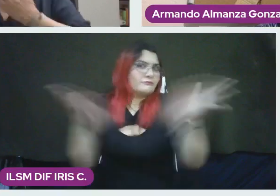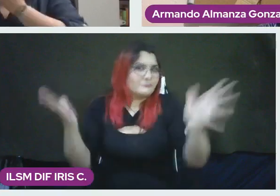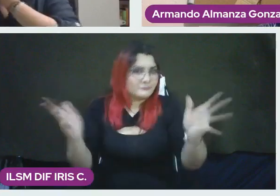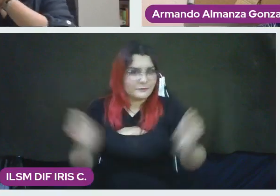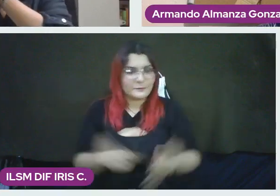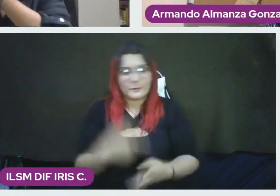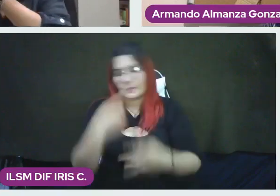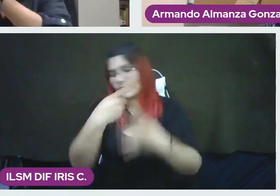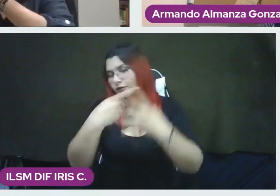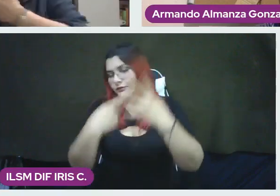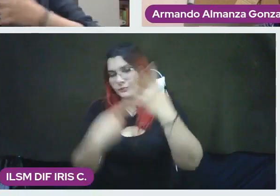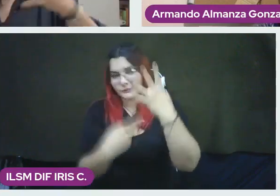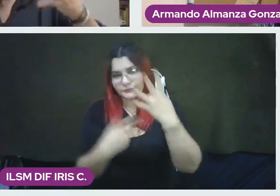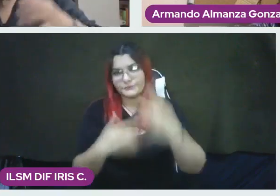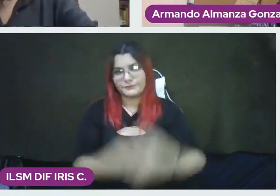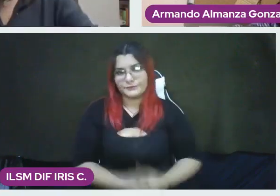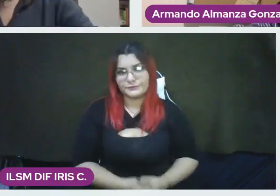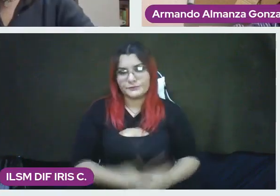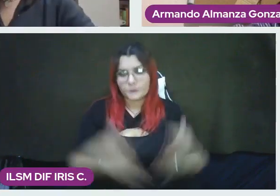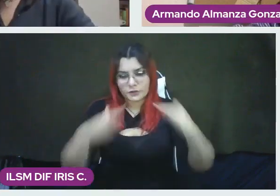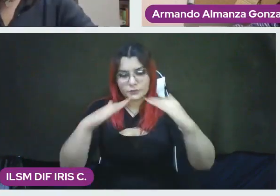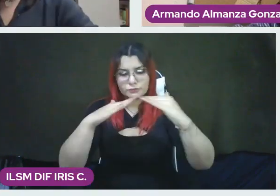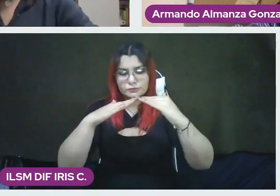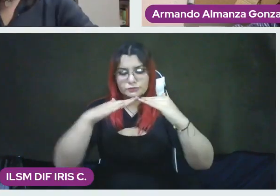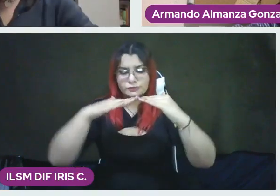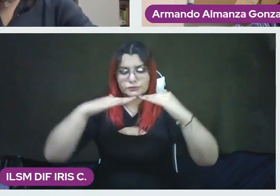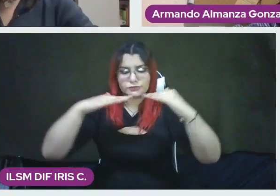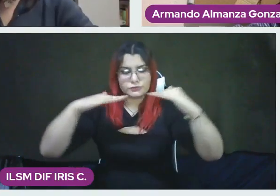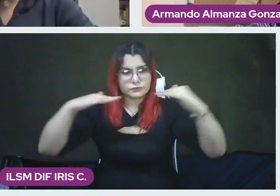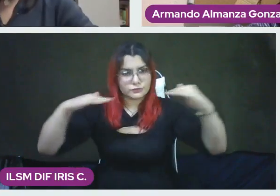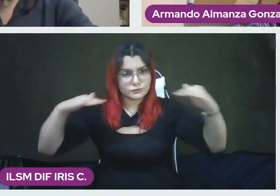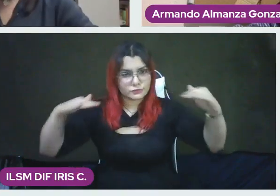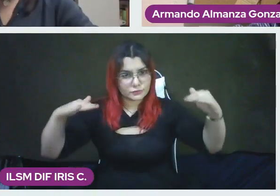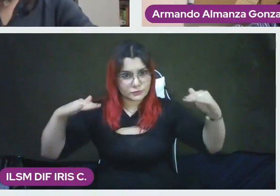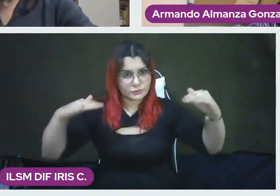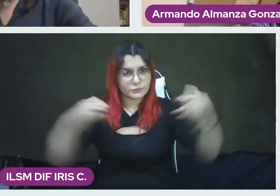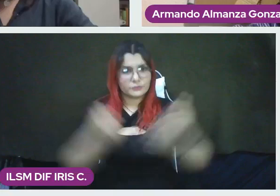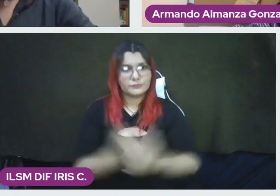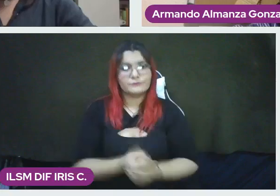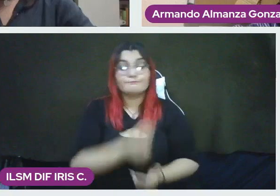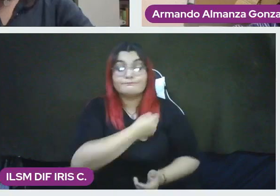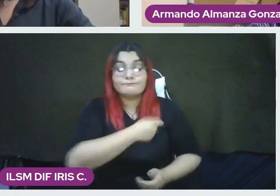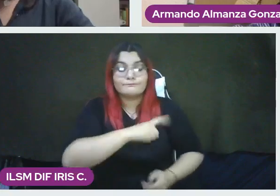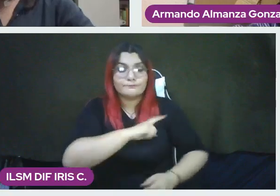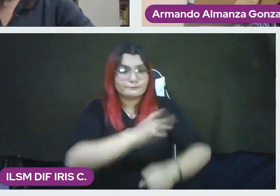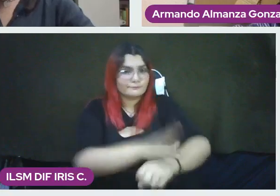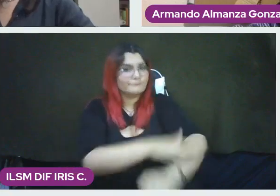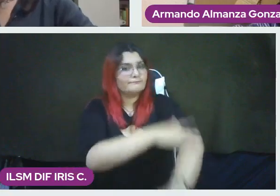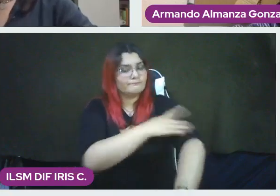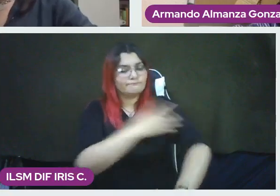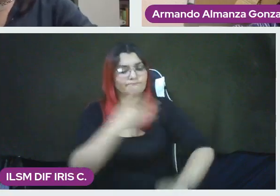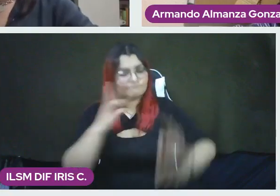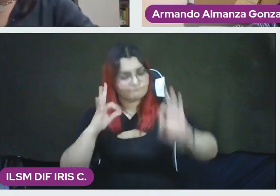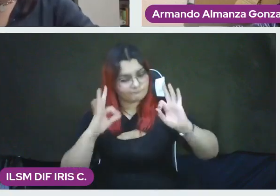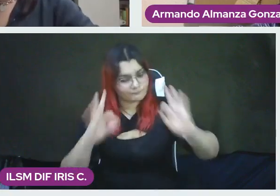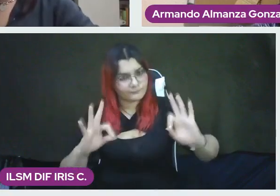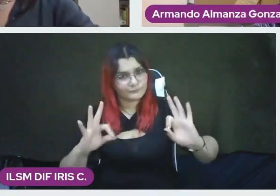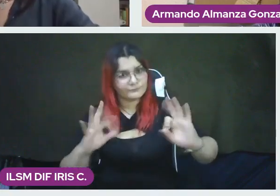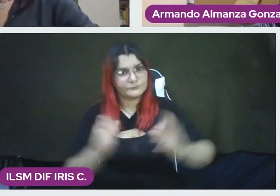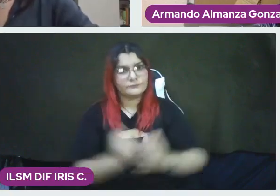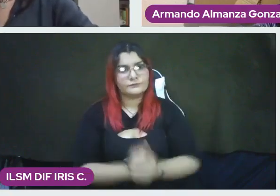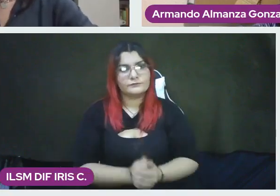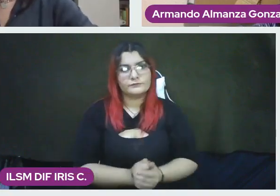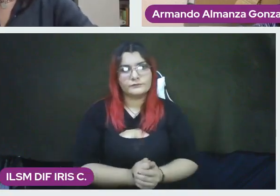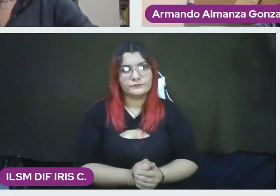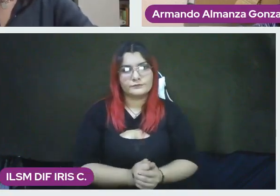buen equilibrio, ¿no? Y una salud mental. Creo que ha sido bastante claro con todo. Dentro de las redes sociales